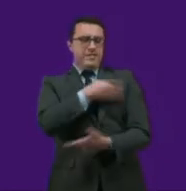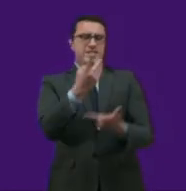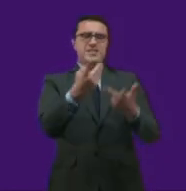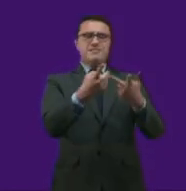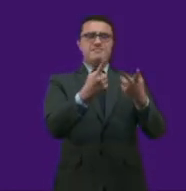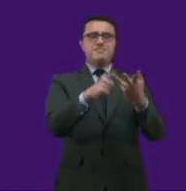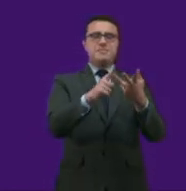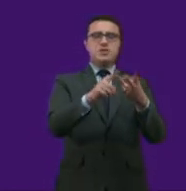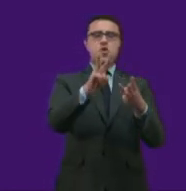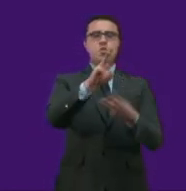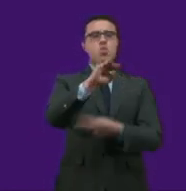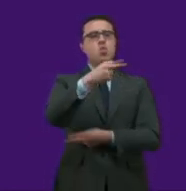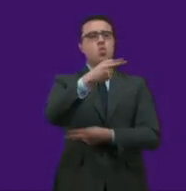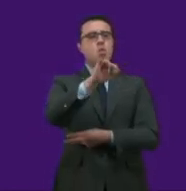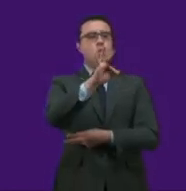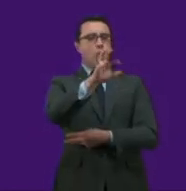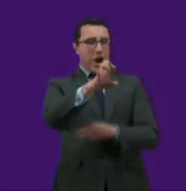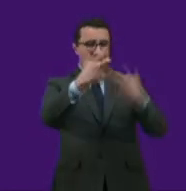Y Combinator,